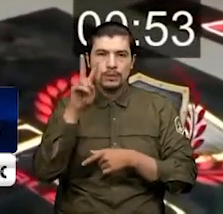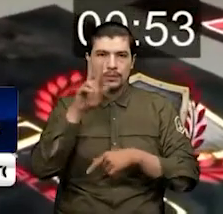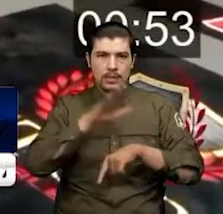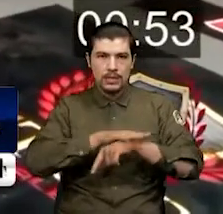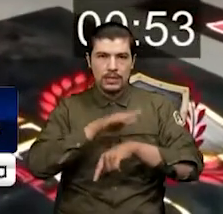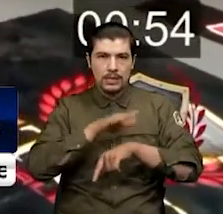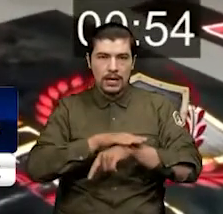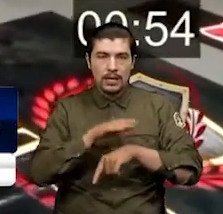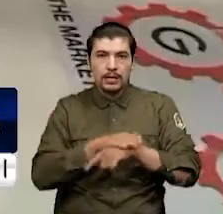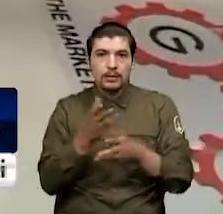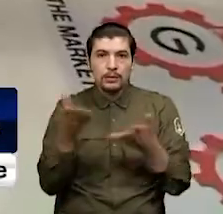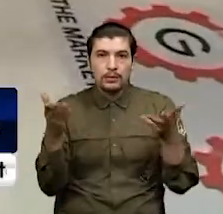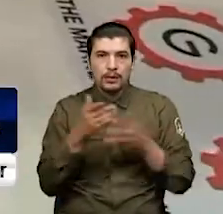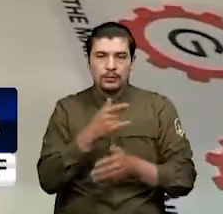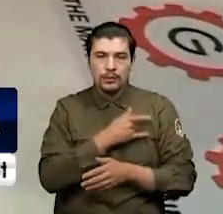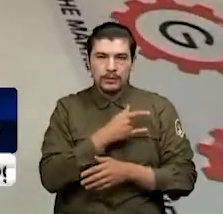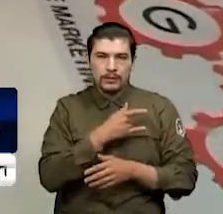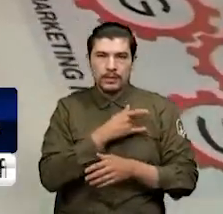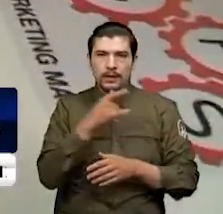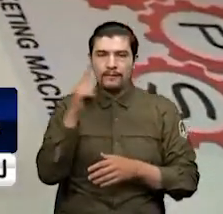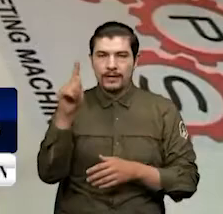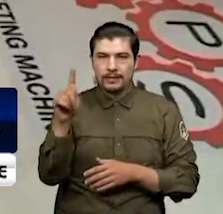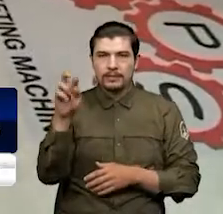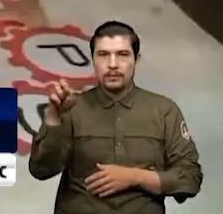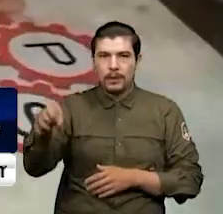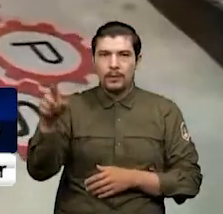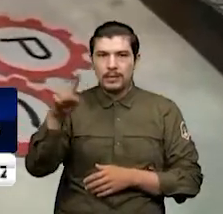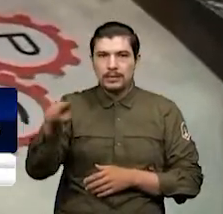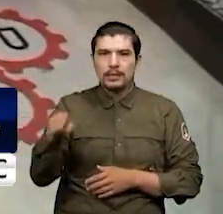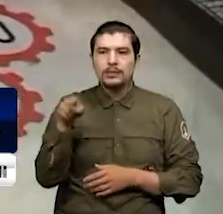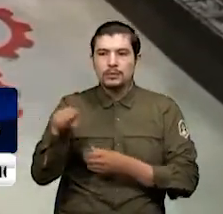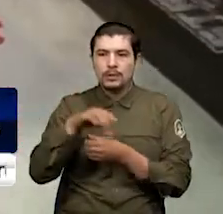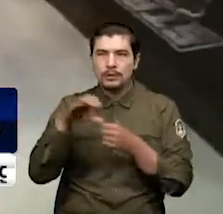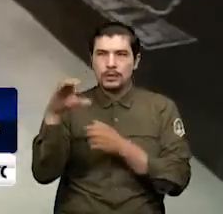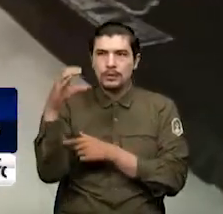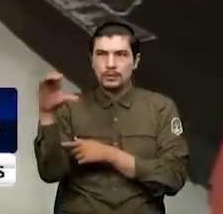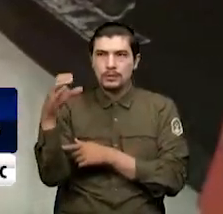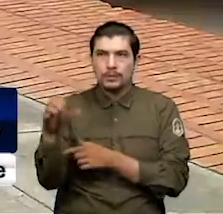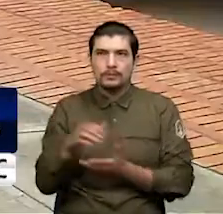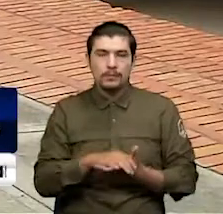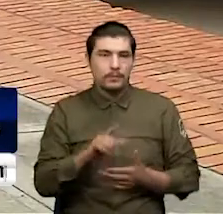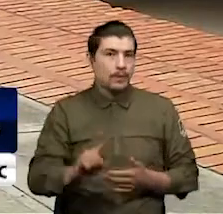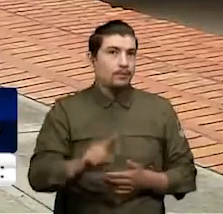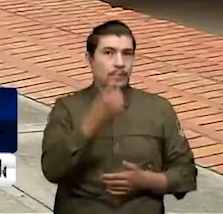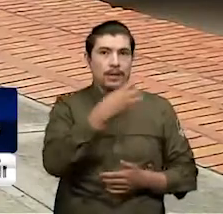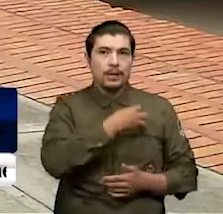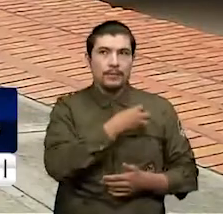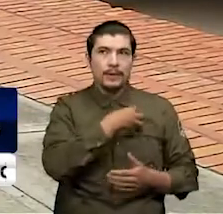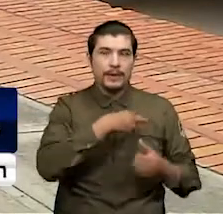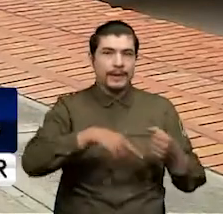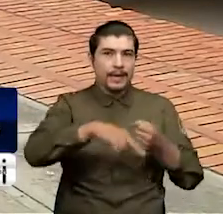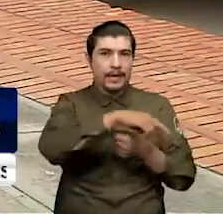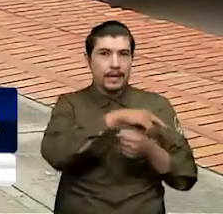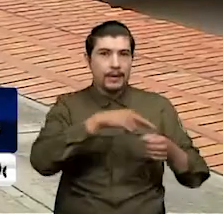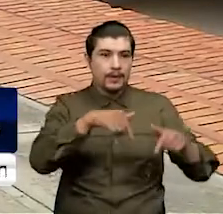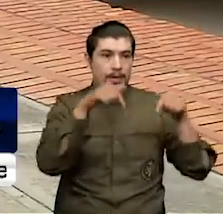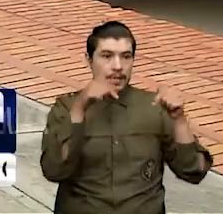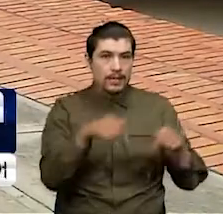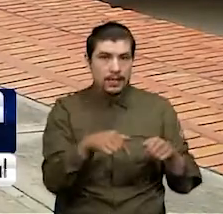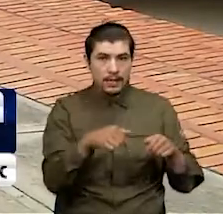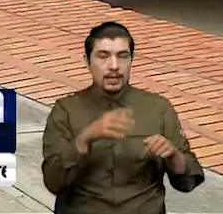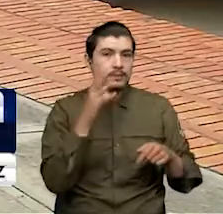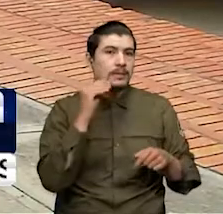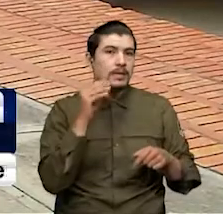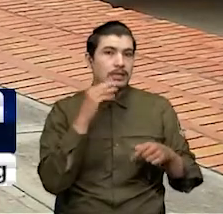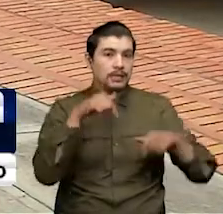el coliseo de la universidad francisco de paula santander en cúcuta se va a llevar a cabo el primer campeonato regional amateur de artes marciales